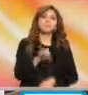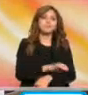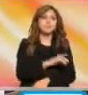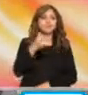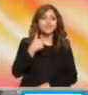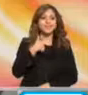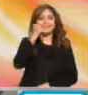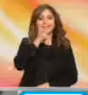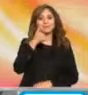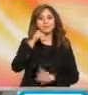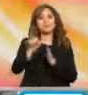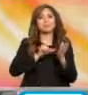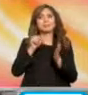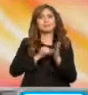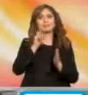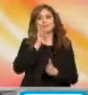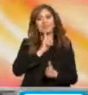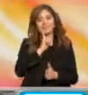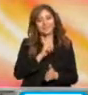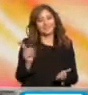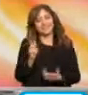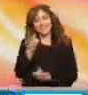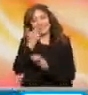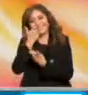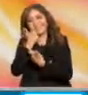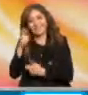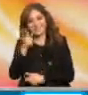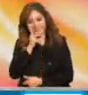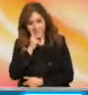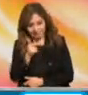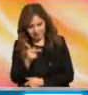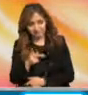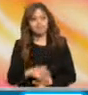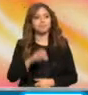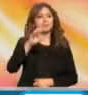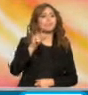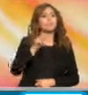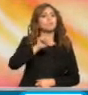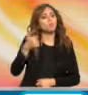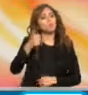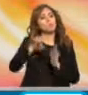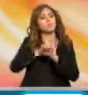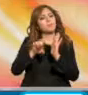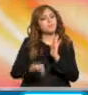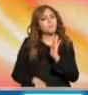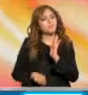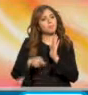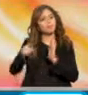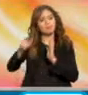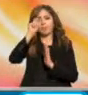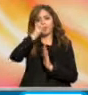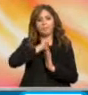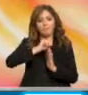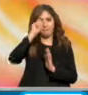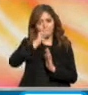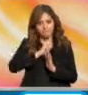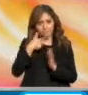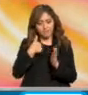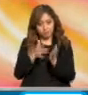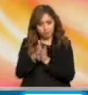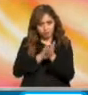contigo. Exactamente. Hace ya un tiempo, ¿sí Exactamente. recuerdas, Enrique? Ya. Yo no la sabemos Por ejemplo, muy aquí bien. tenemos, Claro. Y me extraña les puedo que decir, desfilen. perdón